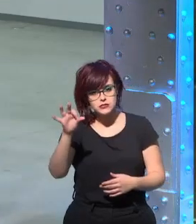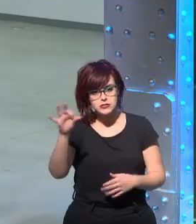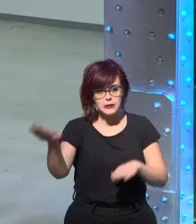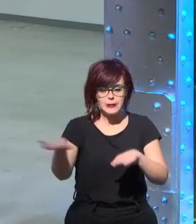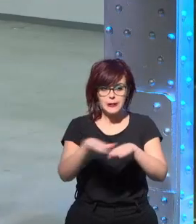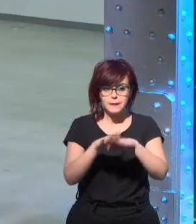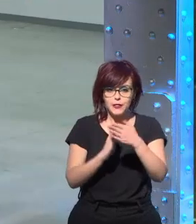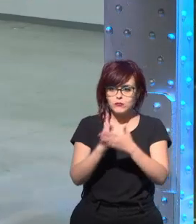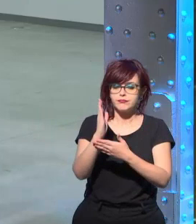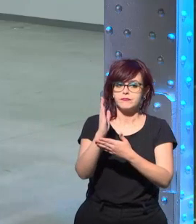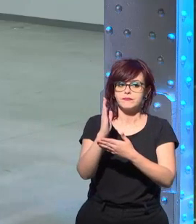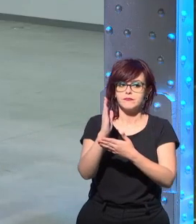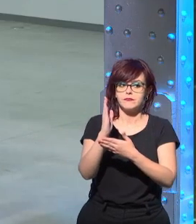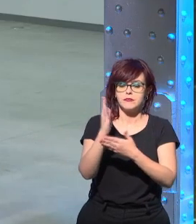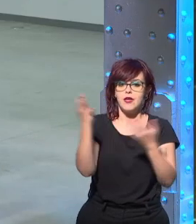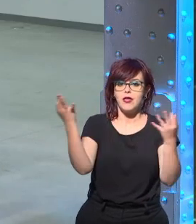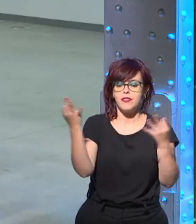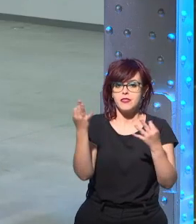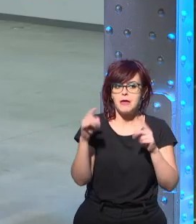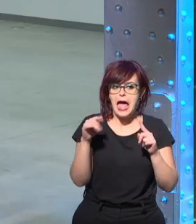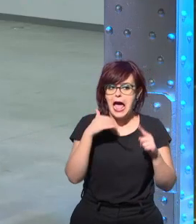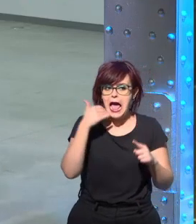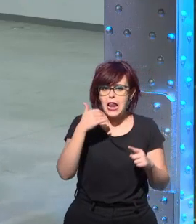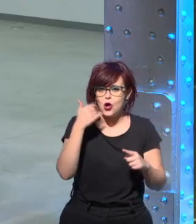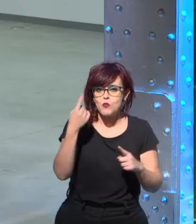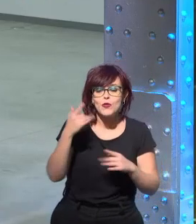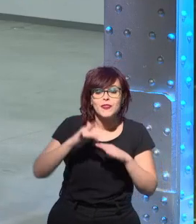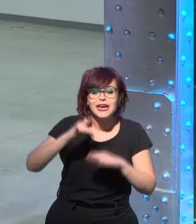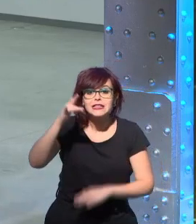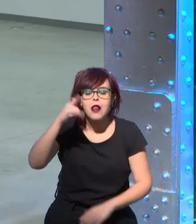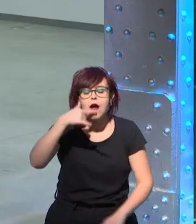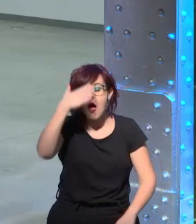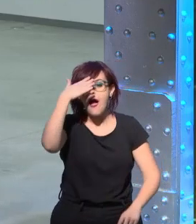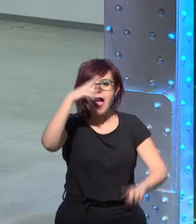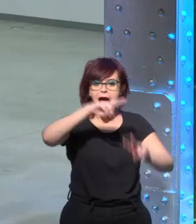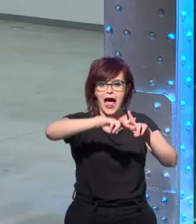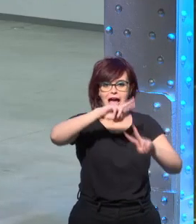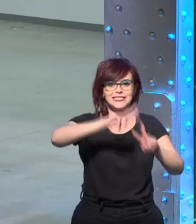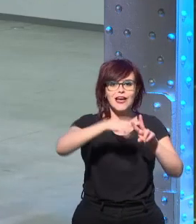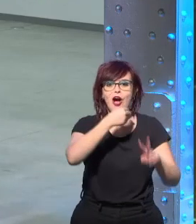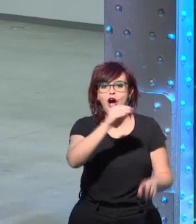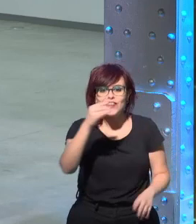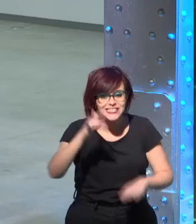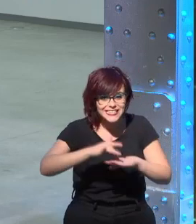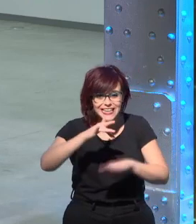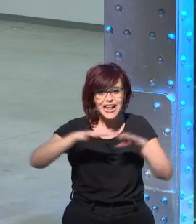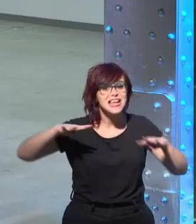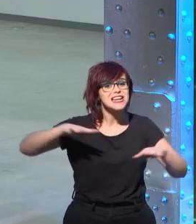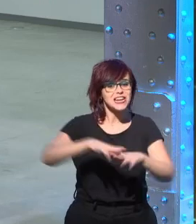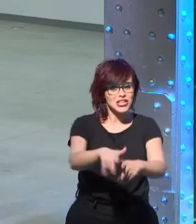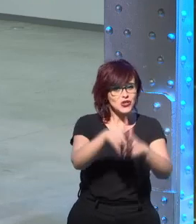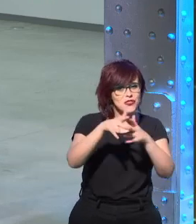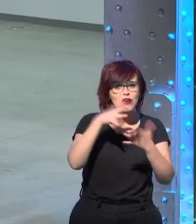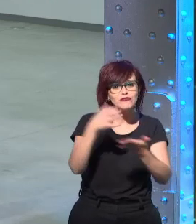que cortarte para introducir una cosa muy digital. Hashtag jóvenes digitales en las redes, todo lo